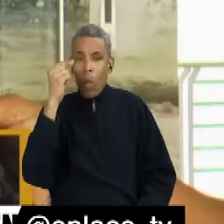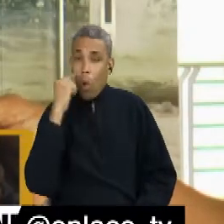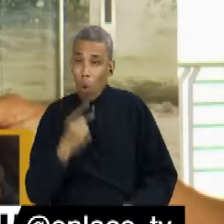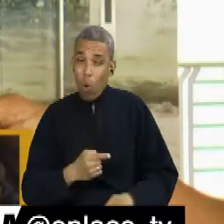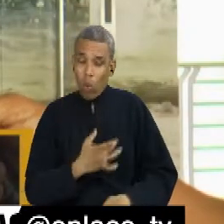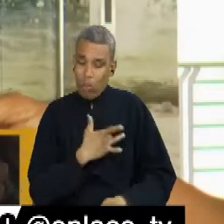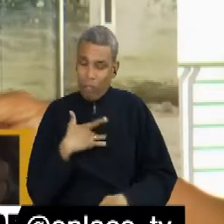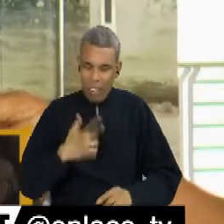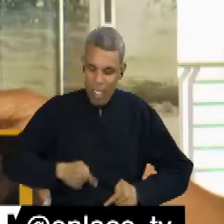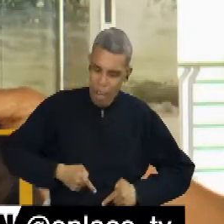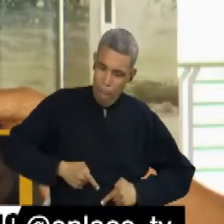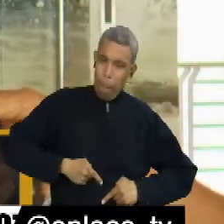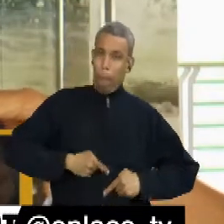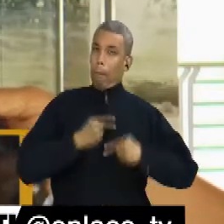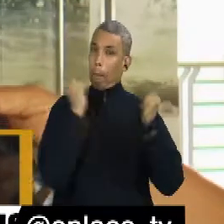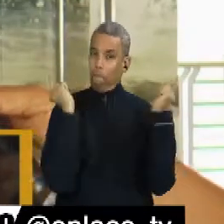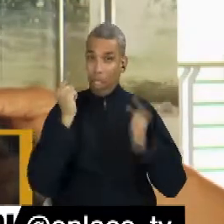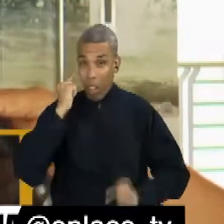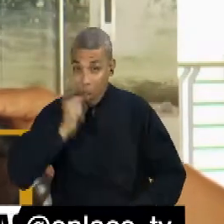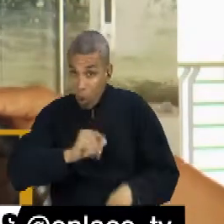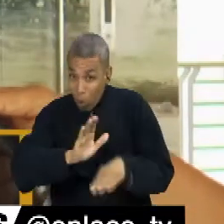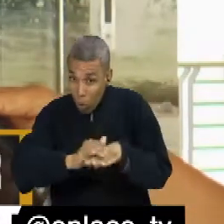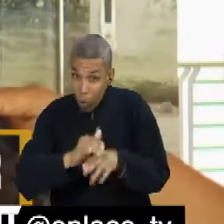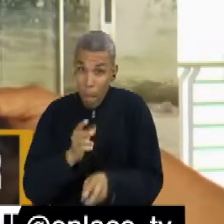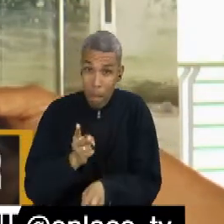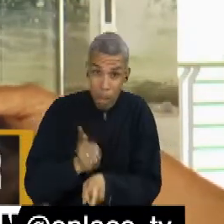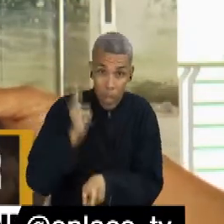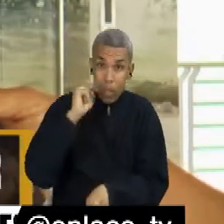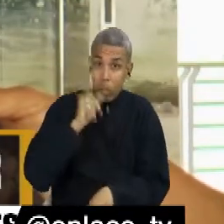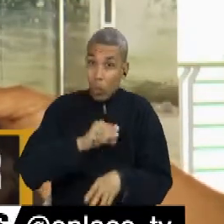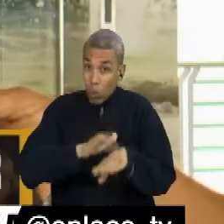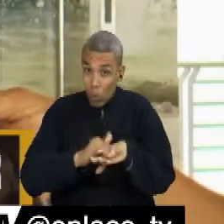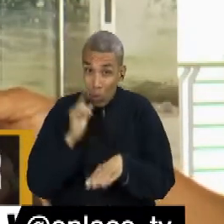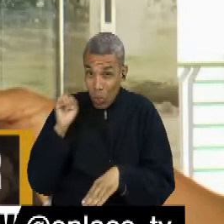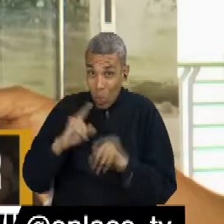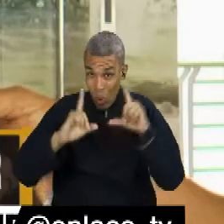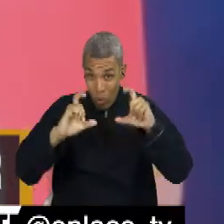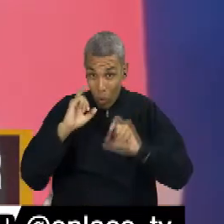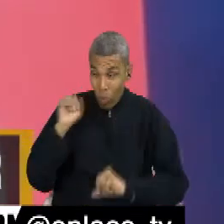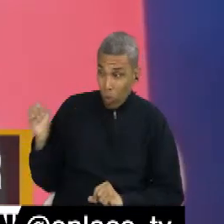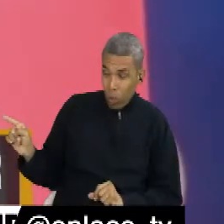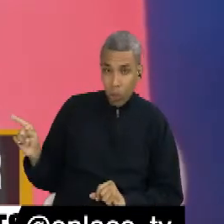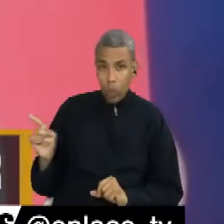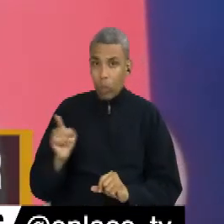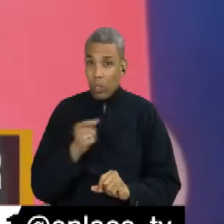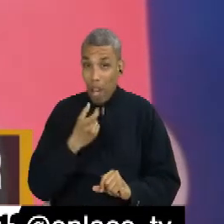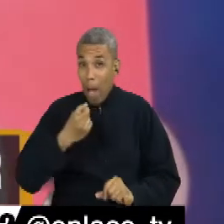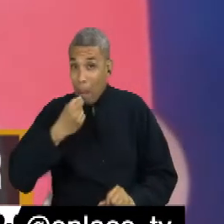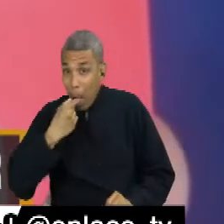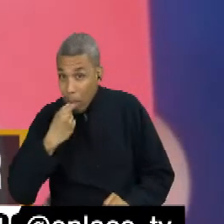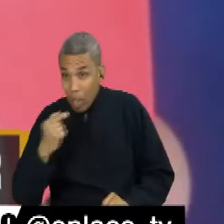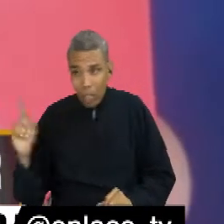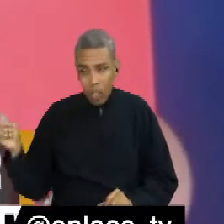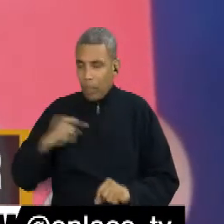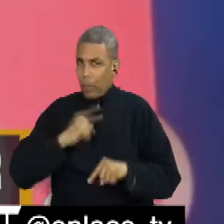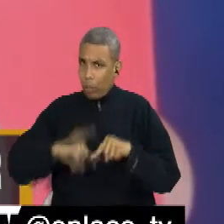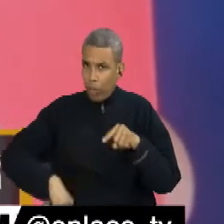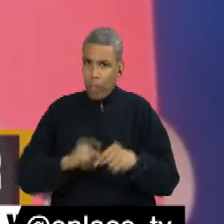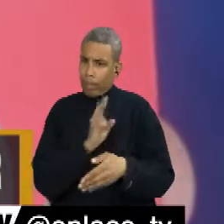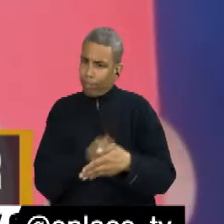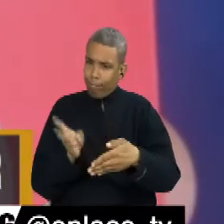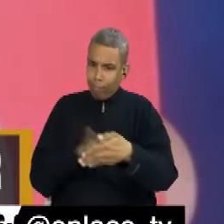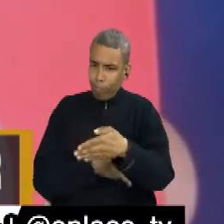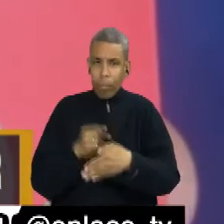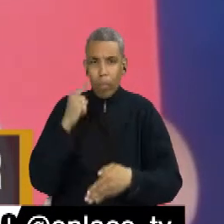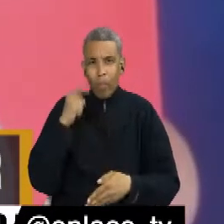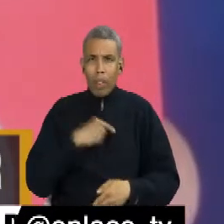dietario. Por eso estamos diciendo a Barranca Bermeja que se abstenga de consumirlo en presentación tableta. La Secretaría de Salud ha hecho un barrido por las tiendas naturistas que